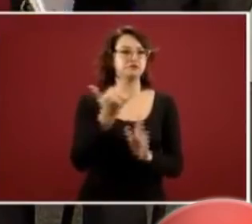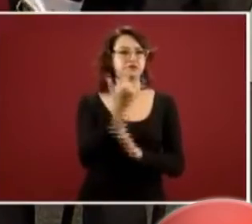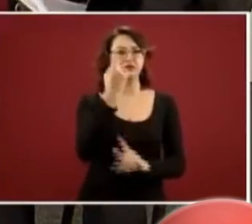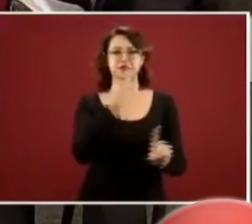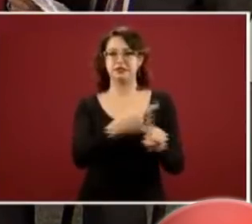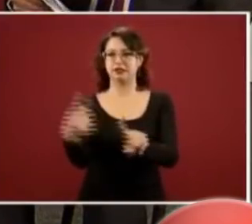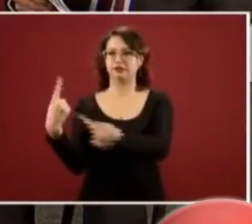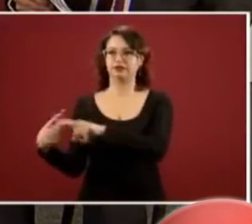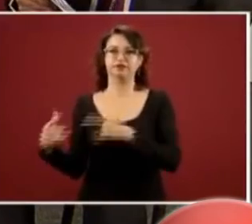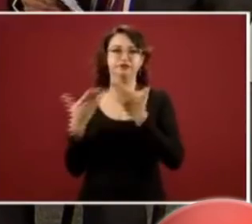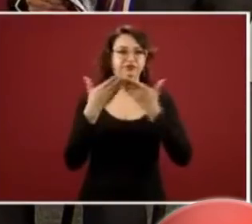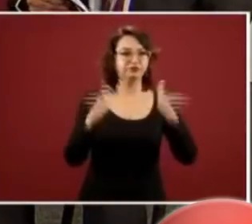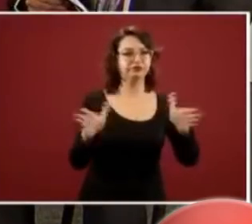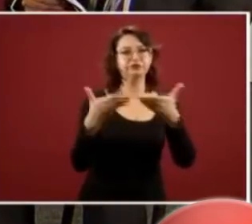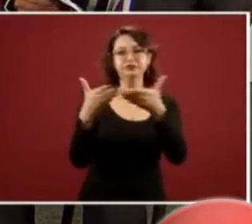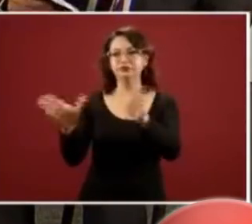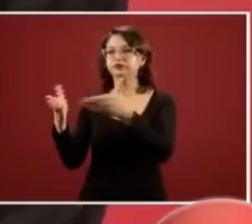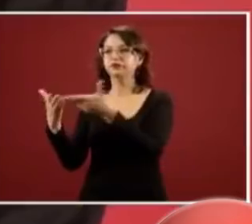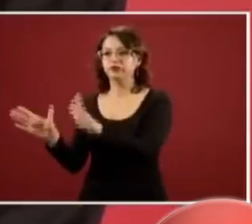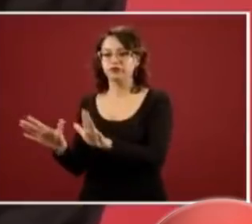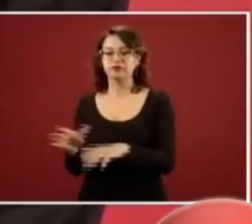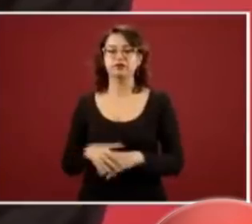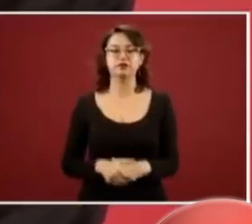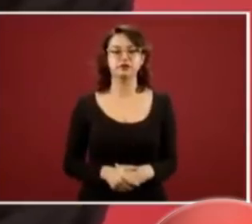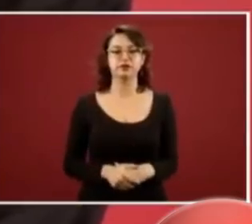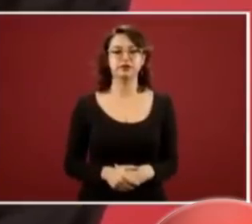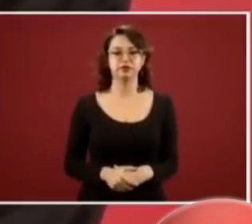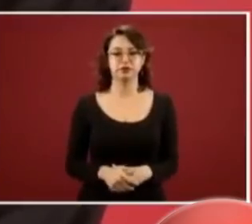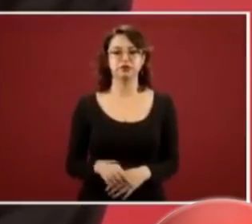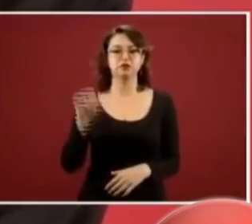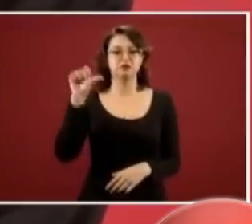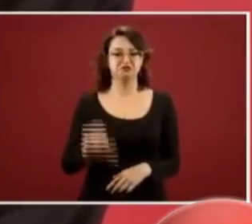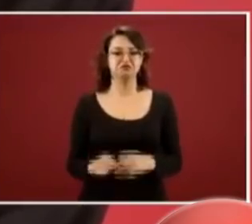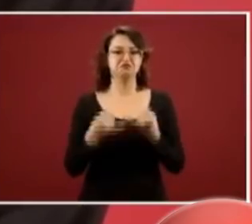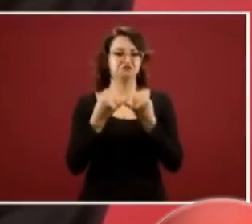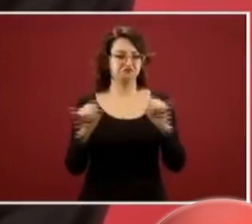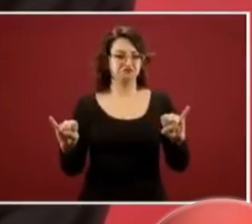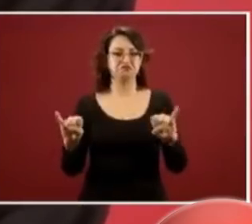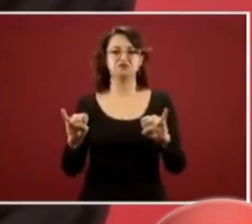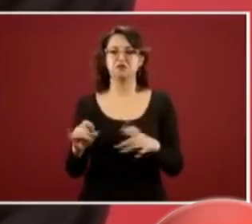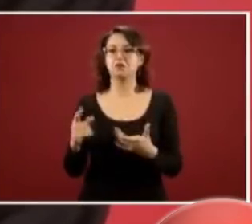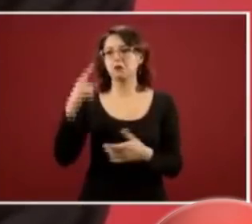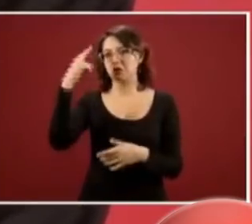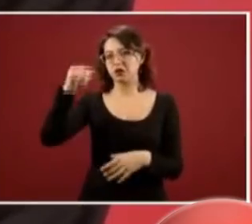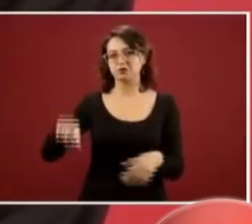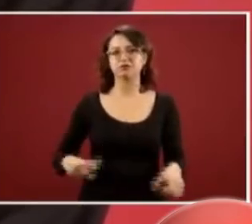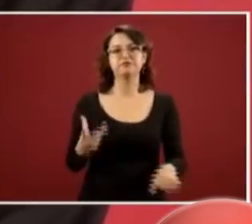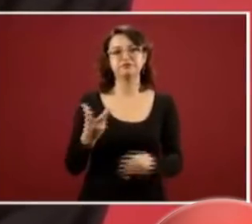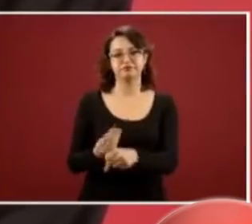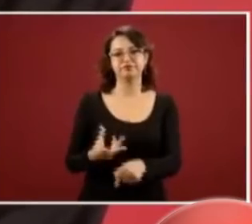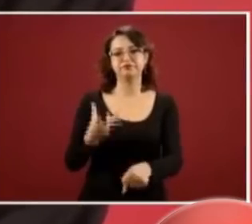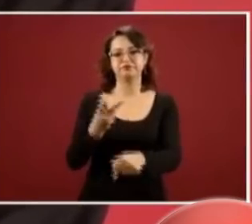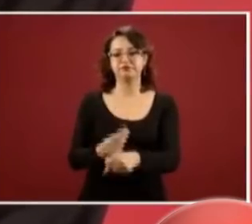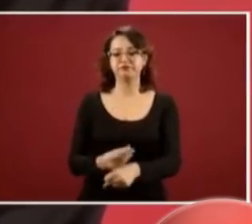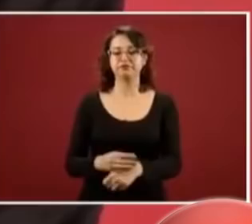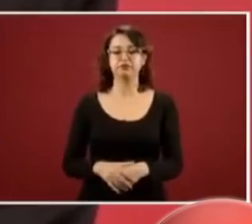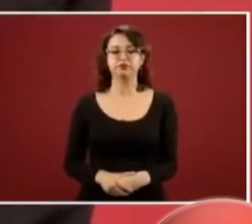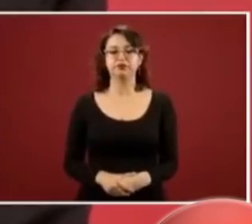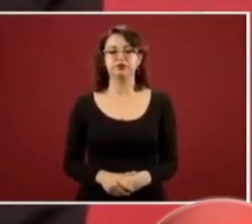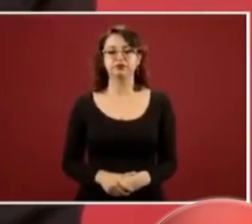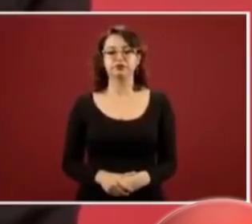se van a inaugurar obras de mejoramiento, hoy